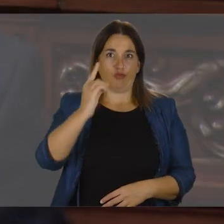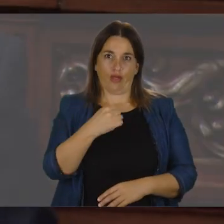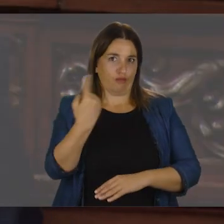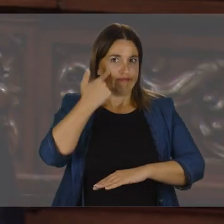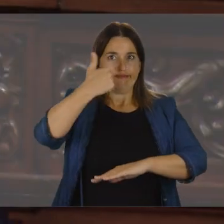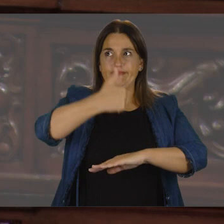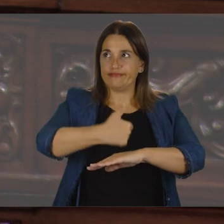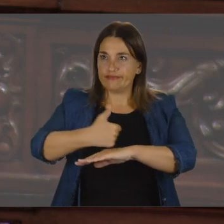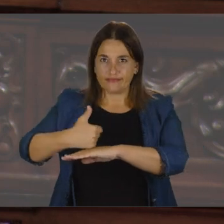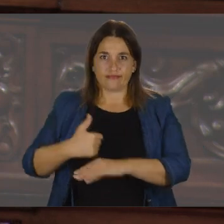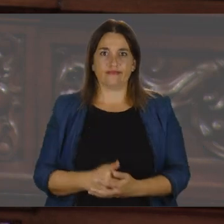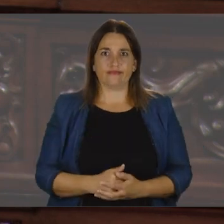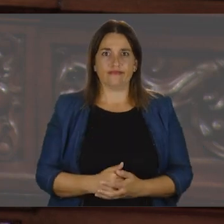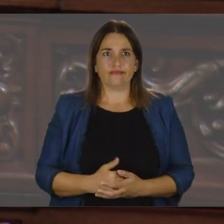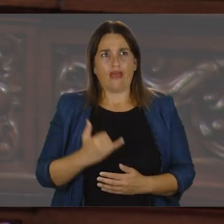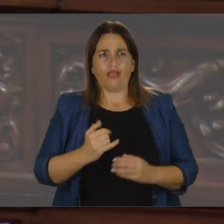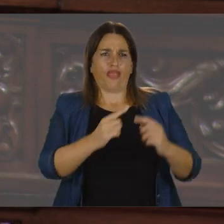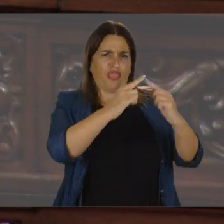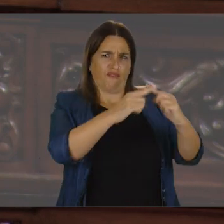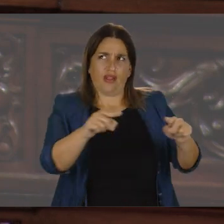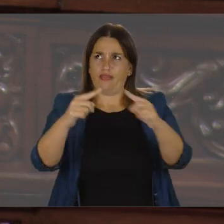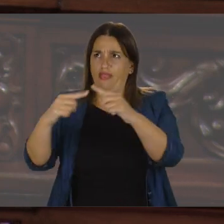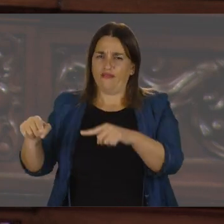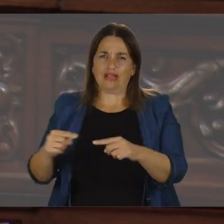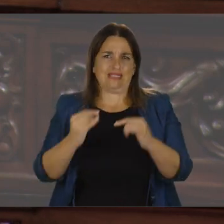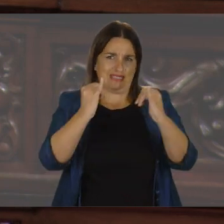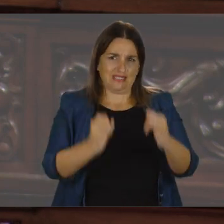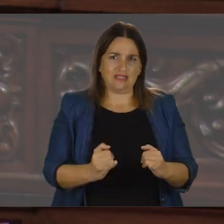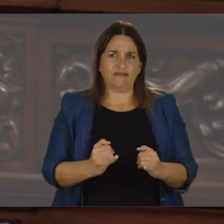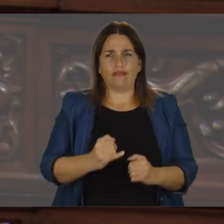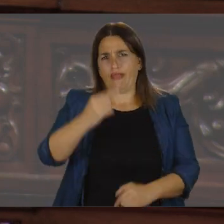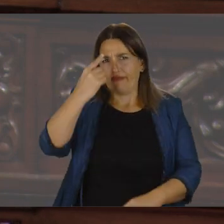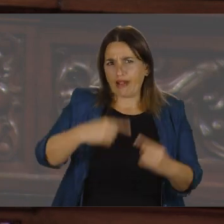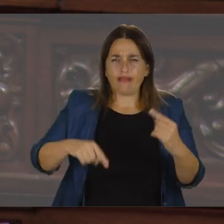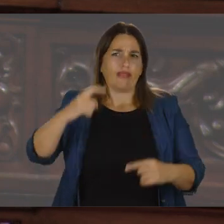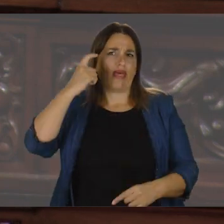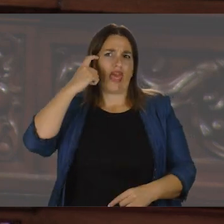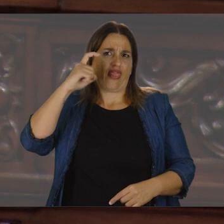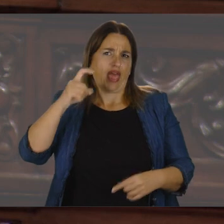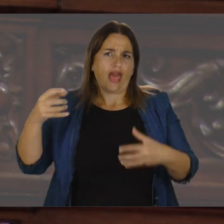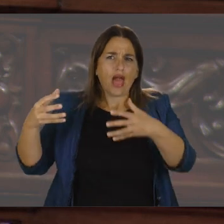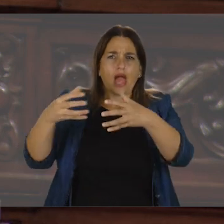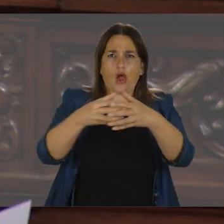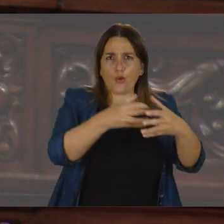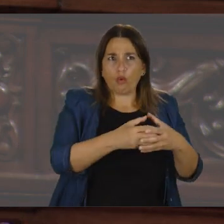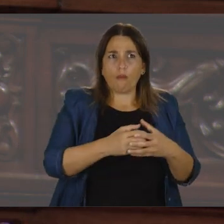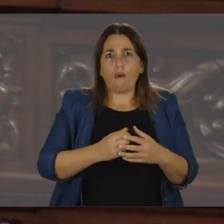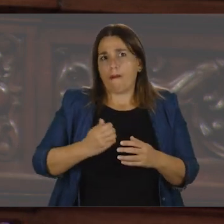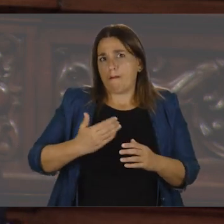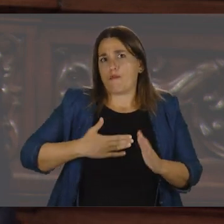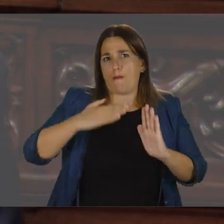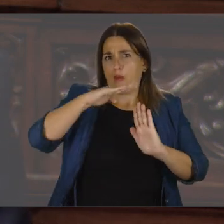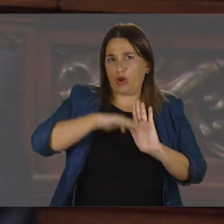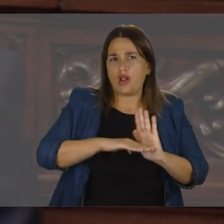todos aquí, con nuestras diferencias, con nuestros matices, con